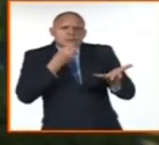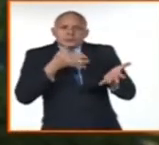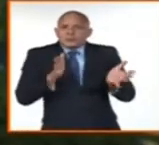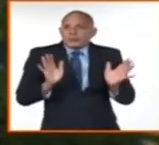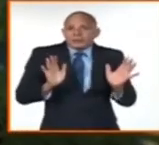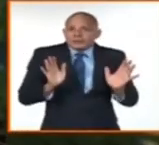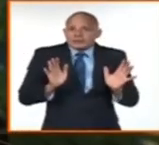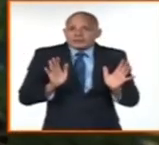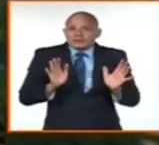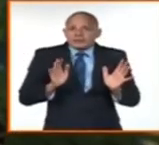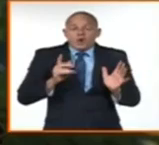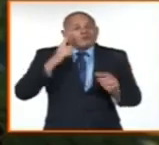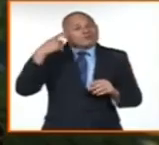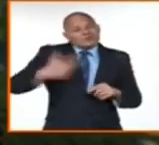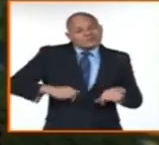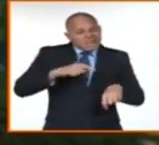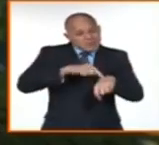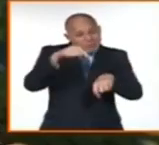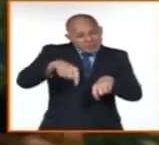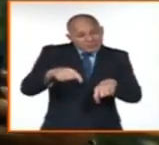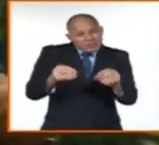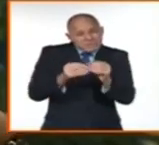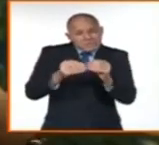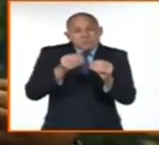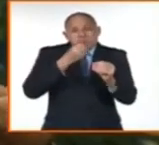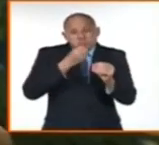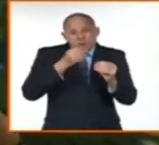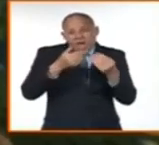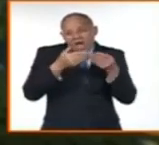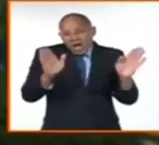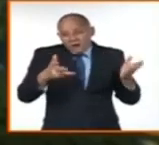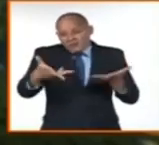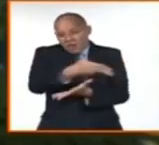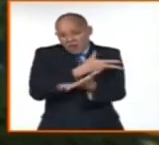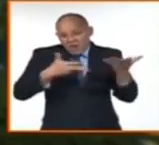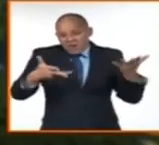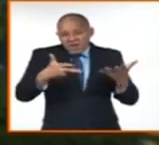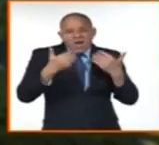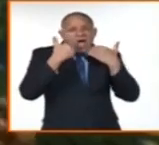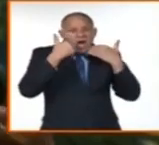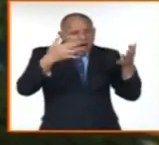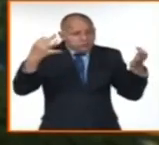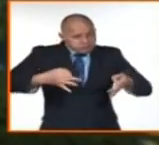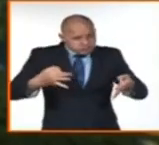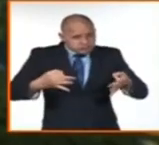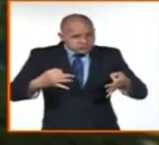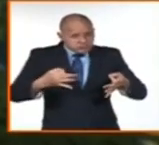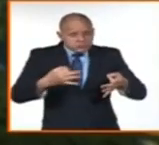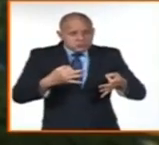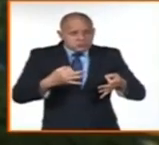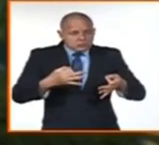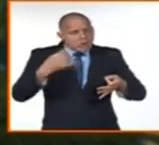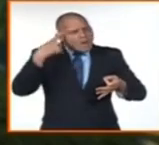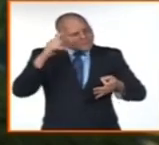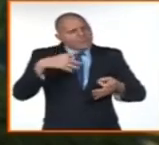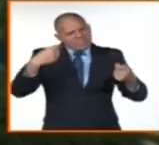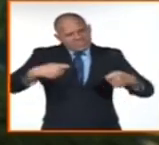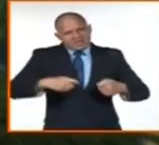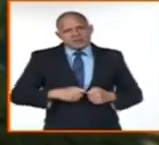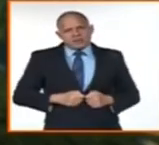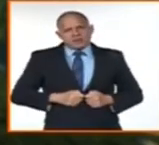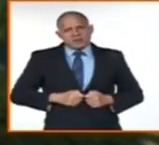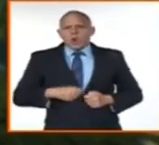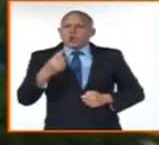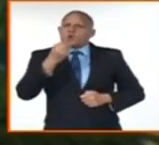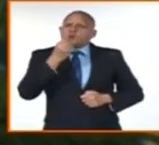¿no? Pero yo sí creo que en nuestros procesos de formación sí creemos, como marxistas, que no le podemos temer